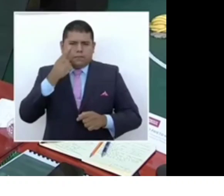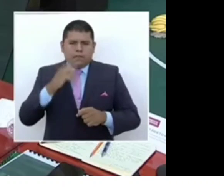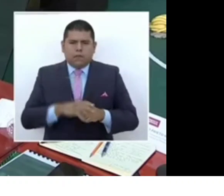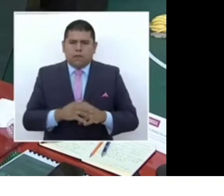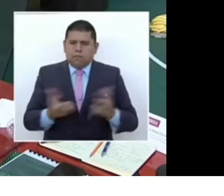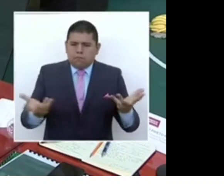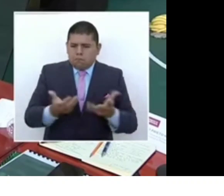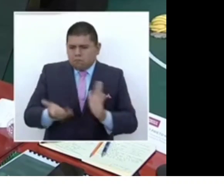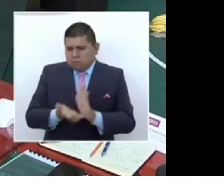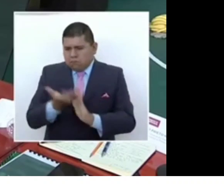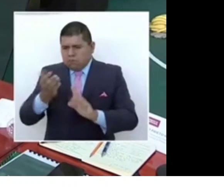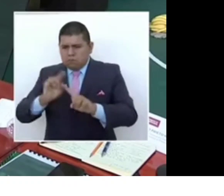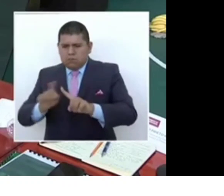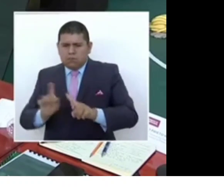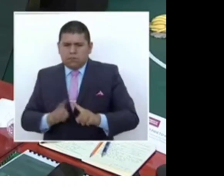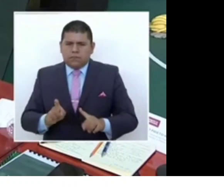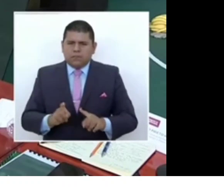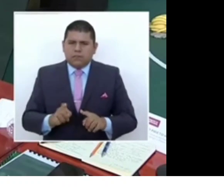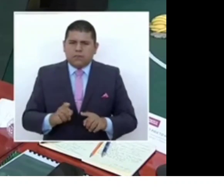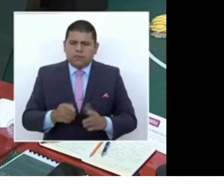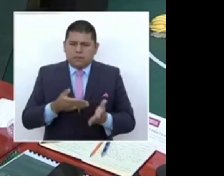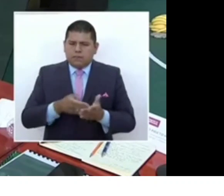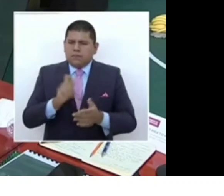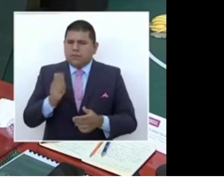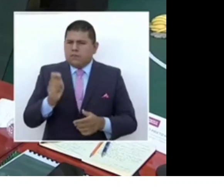que significa